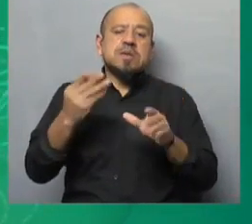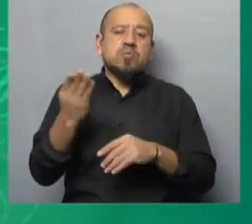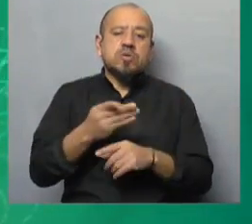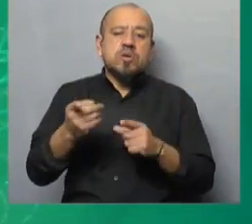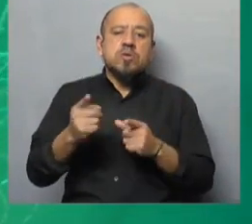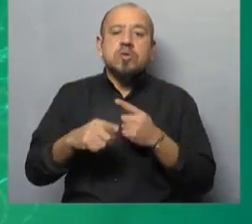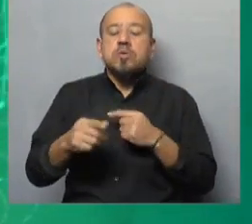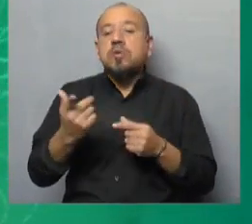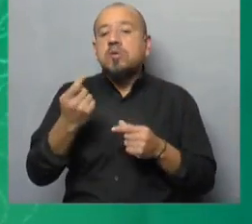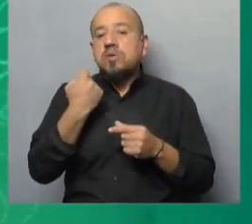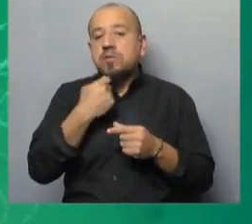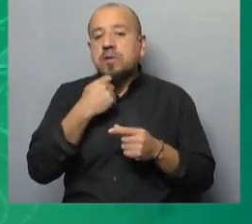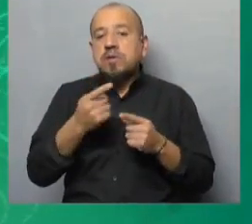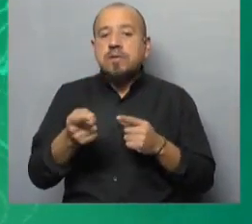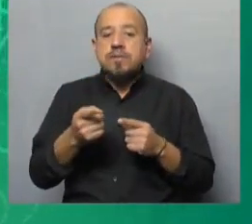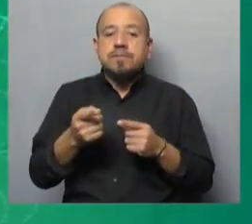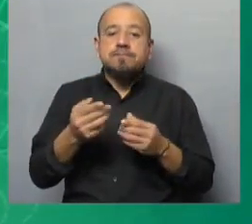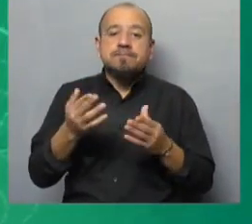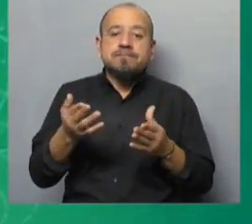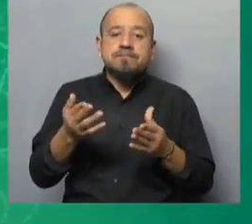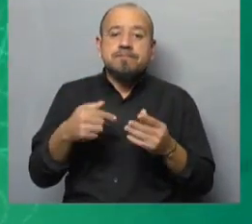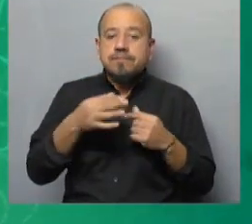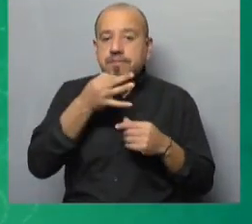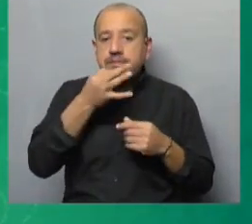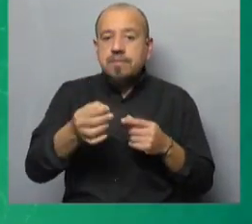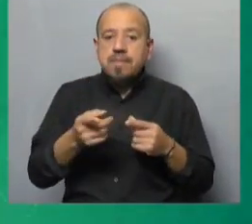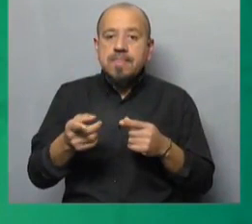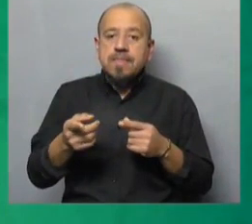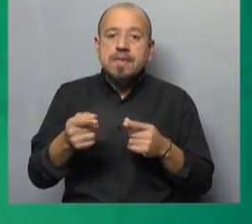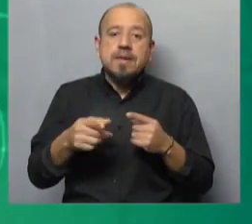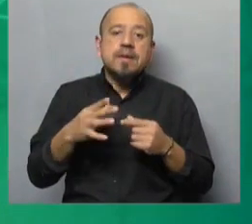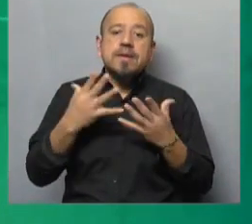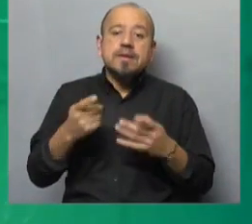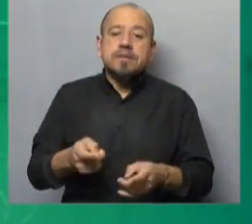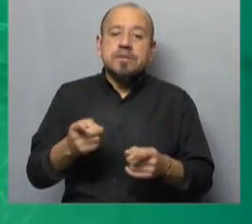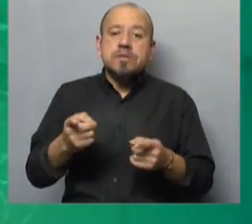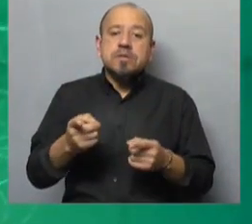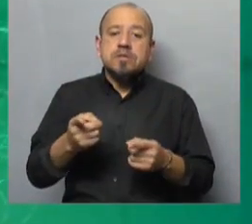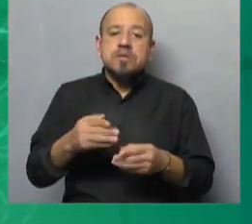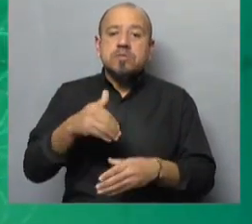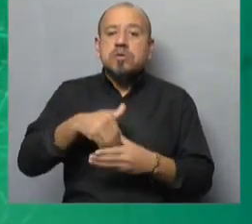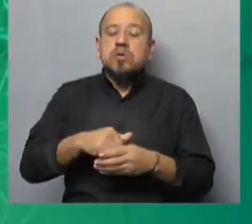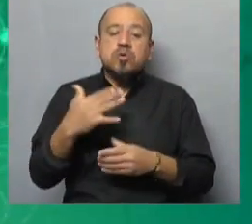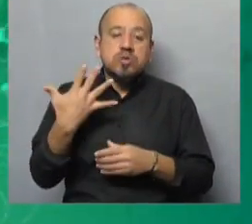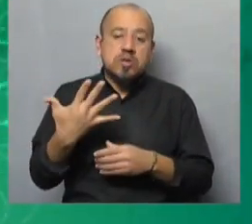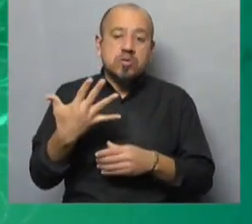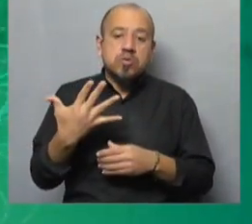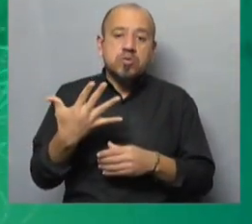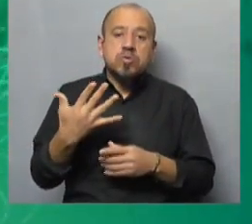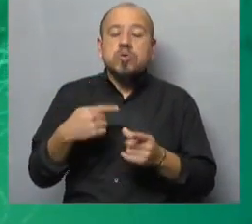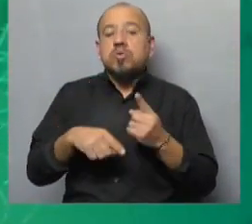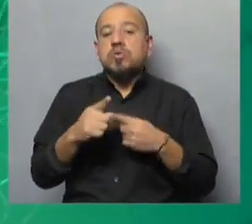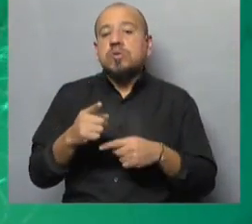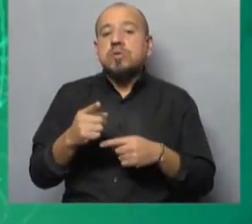el frente amplio en la coordinación dijo que querían votar sus cinco candidatos lo que